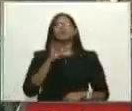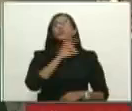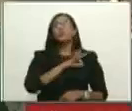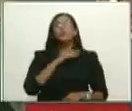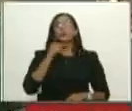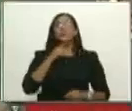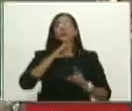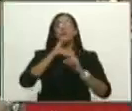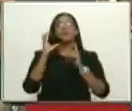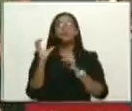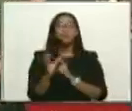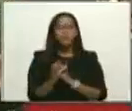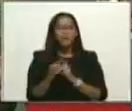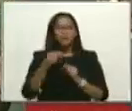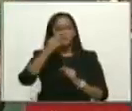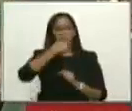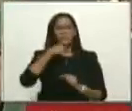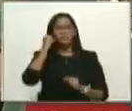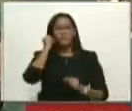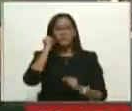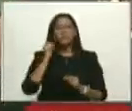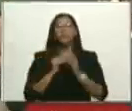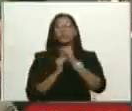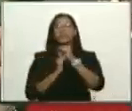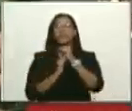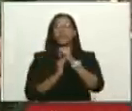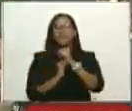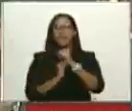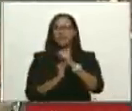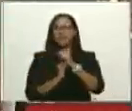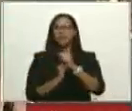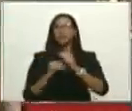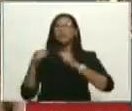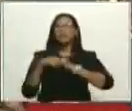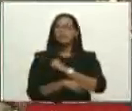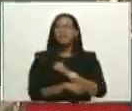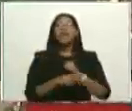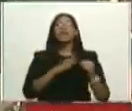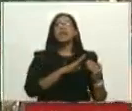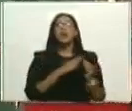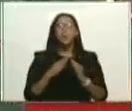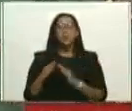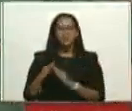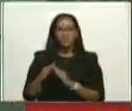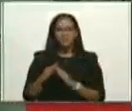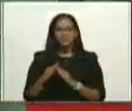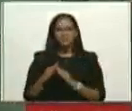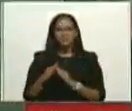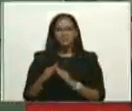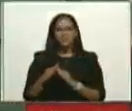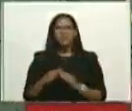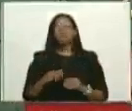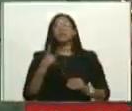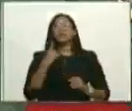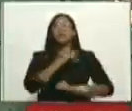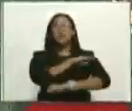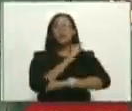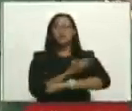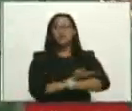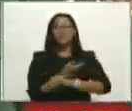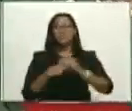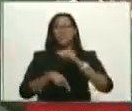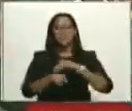sociopolítico-cultural de hombres y mujeres con un liderazgo arraigado en la comunidad, de una fuerza que va a